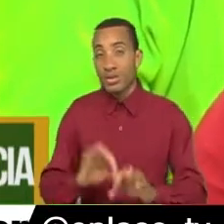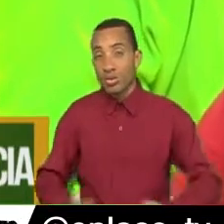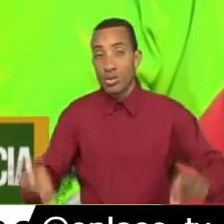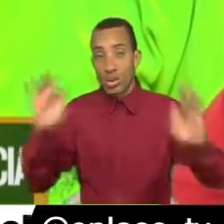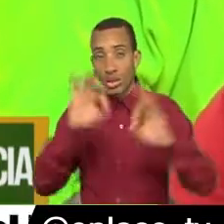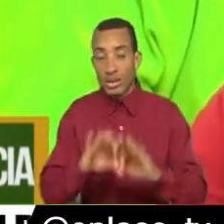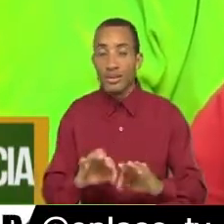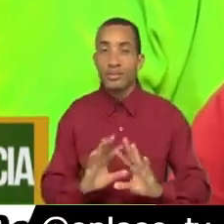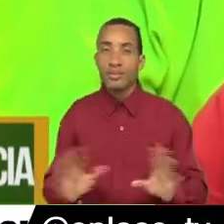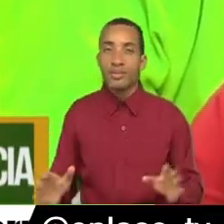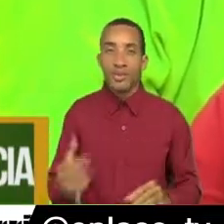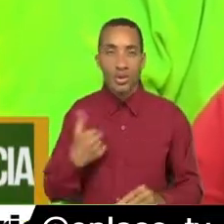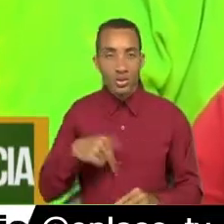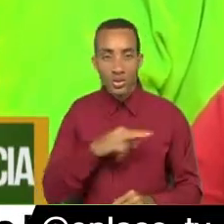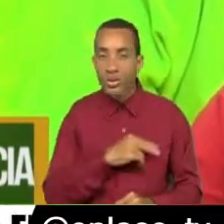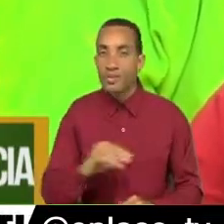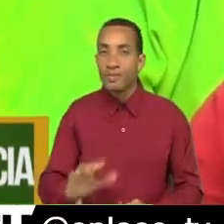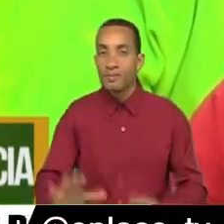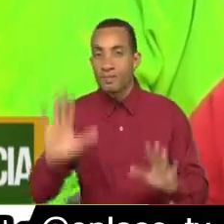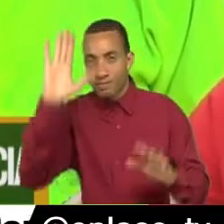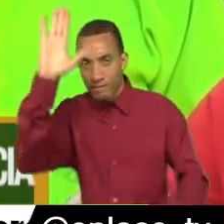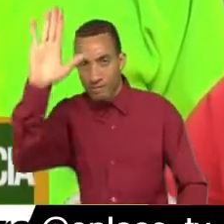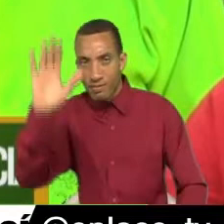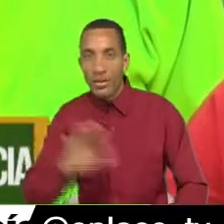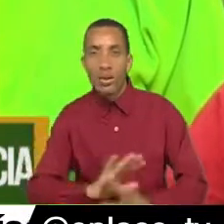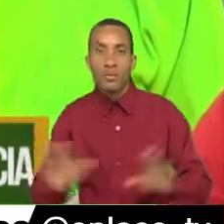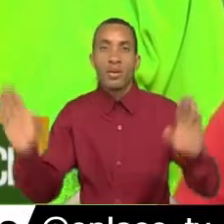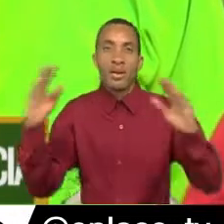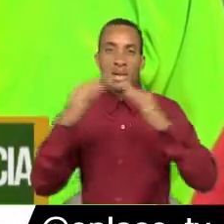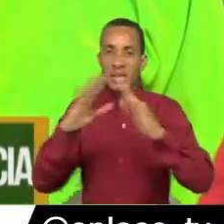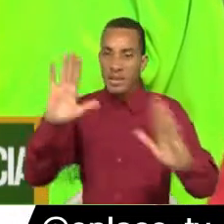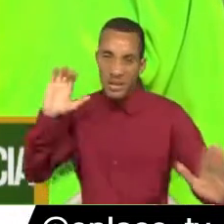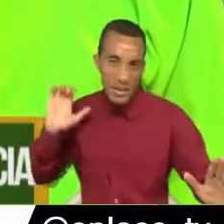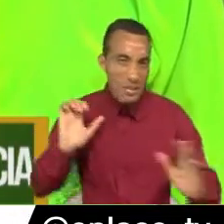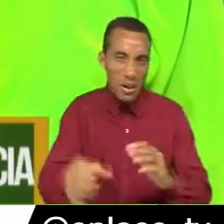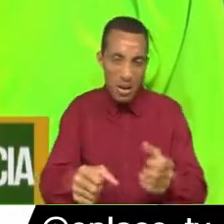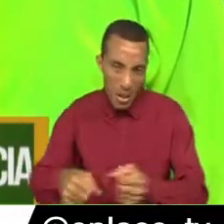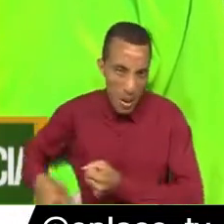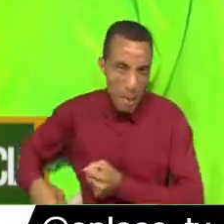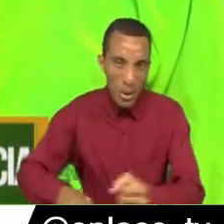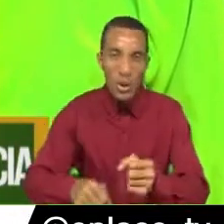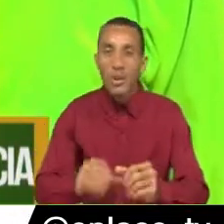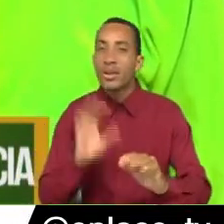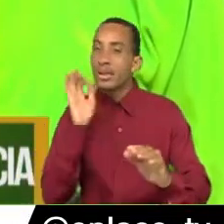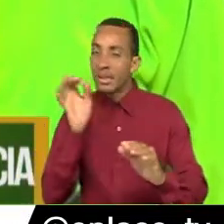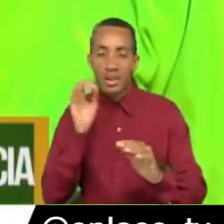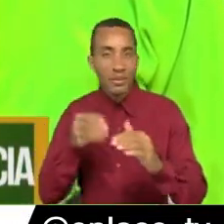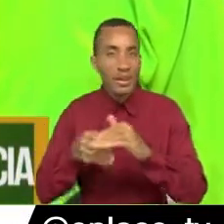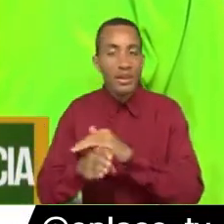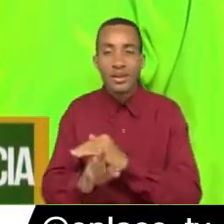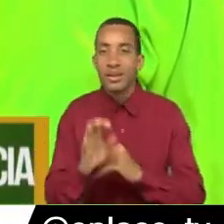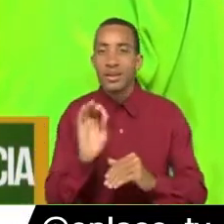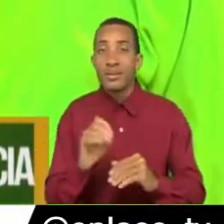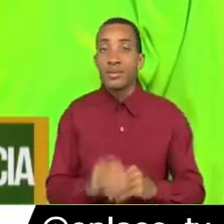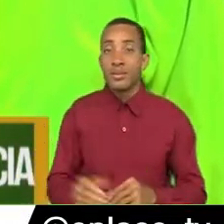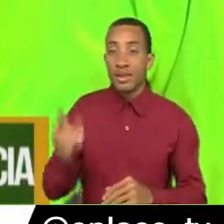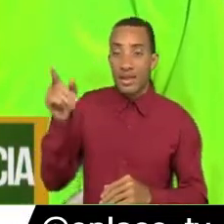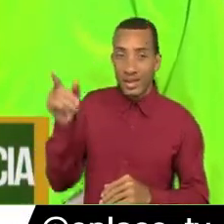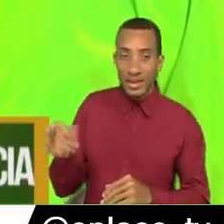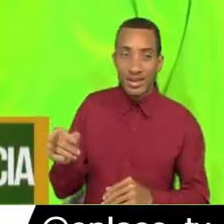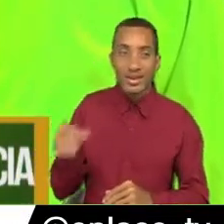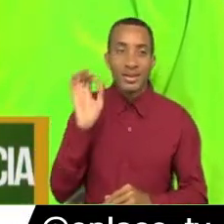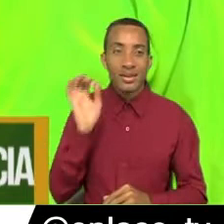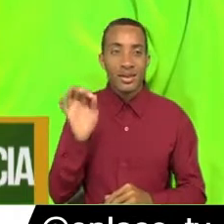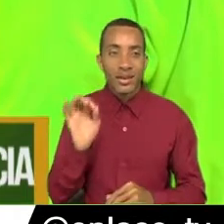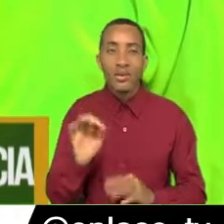haciendo operativos, haciendo allanamientos en coordinación con nuestra fiscalía. Sin embargo, el delincuente, estos bandidos, siempre van